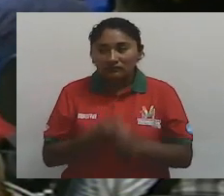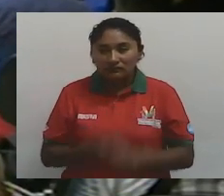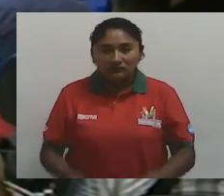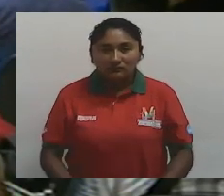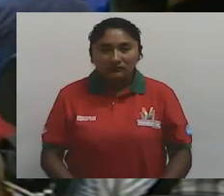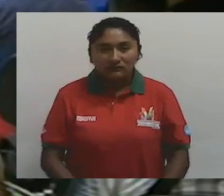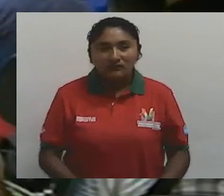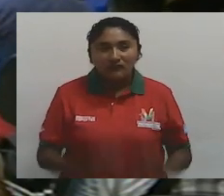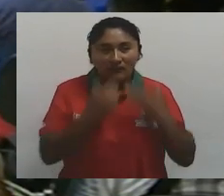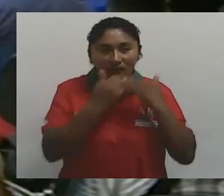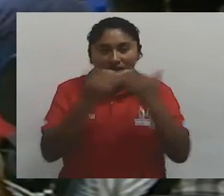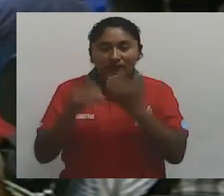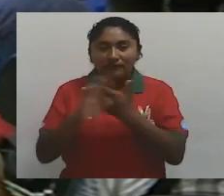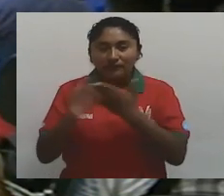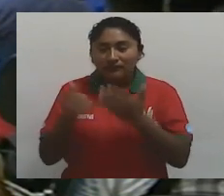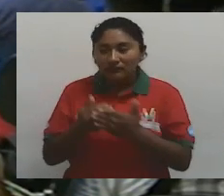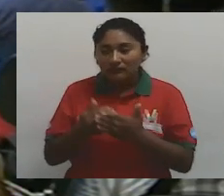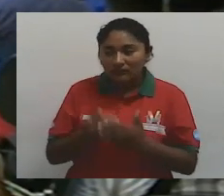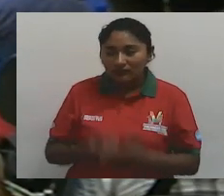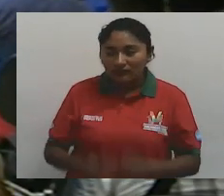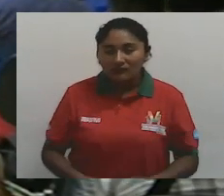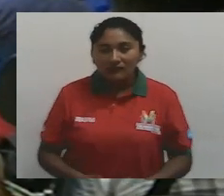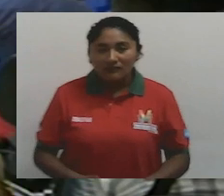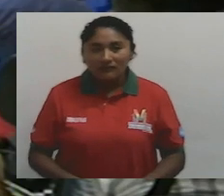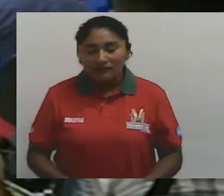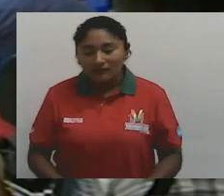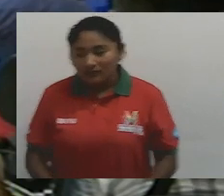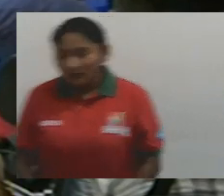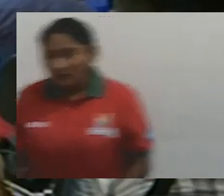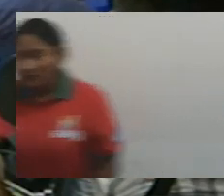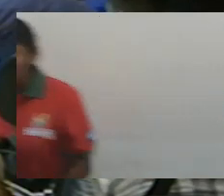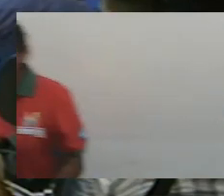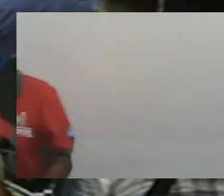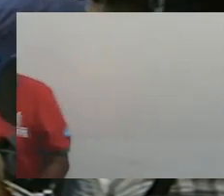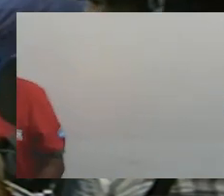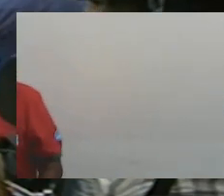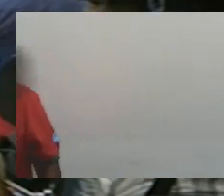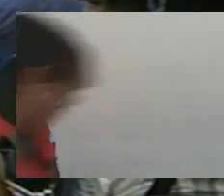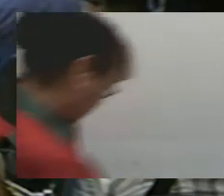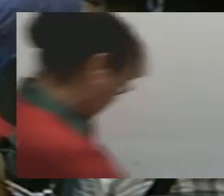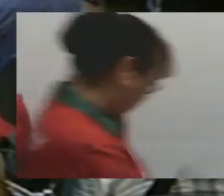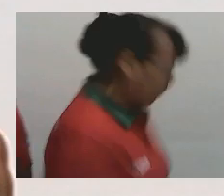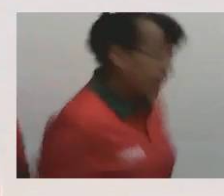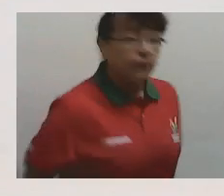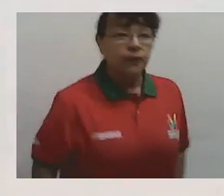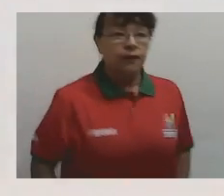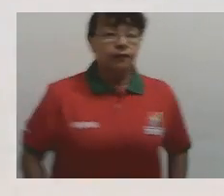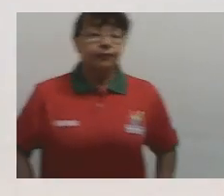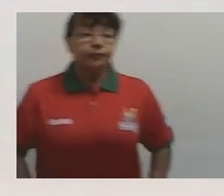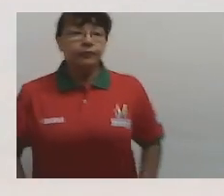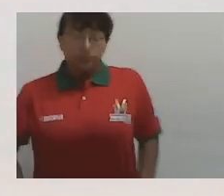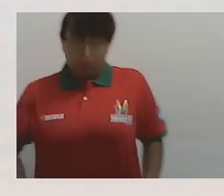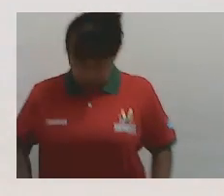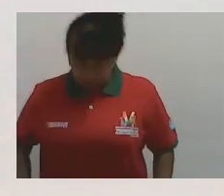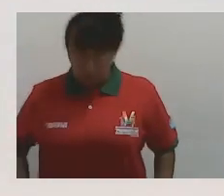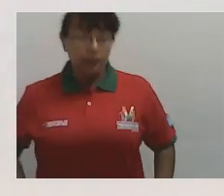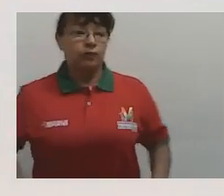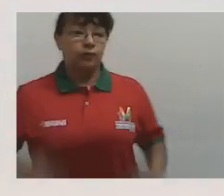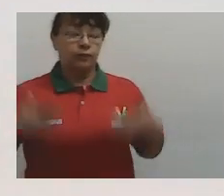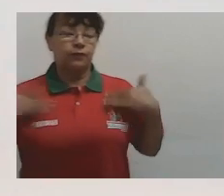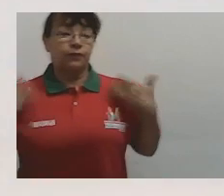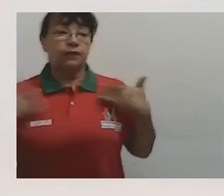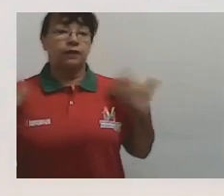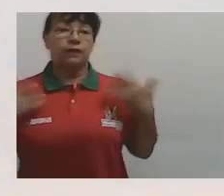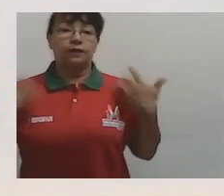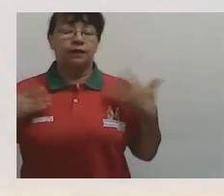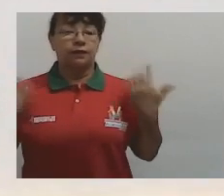Muchas gracias a todos. Muy buenas tardes. Es un gusto poder estar en Pando y hemos estado disfrutando la